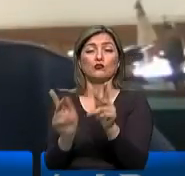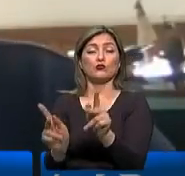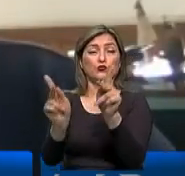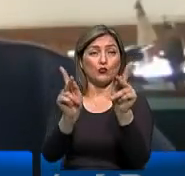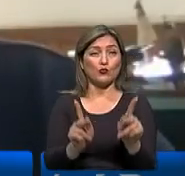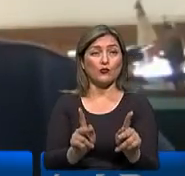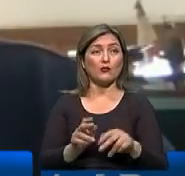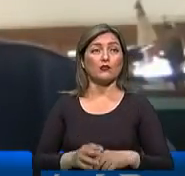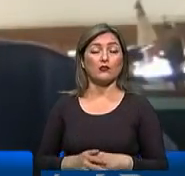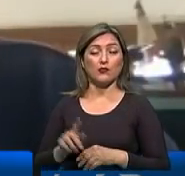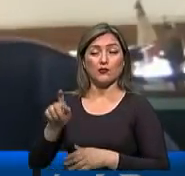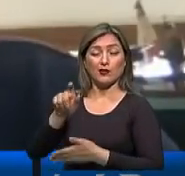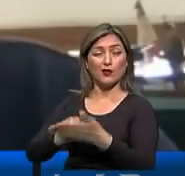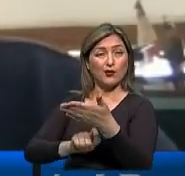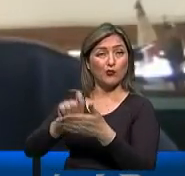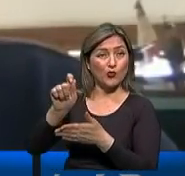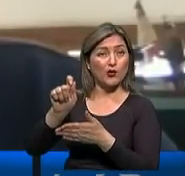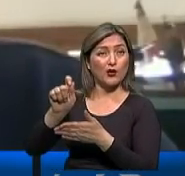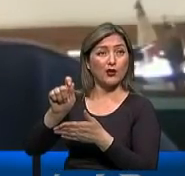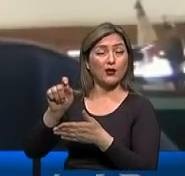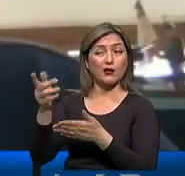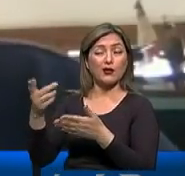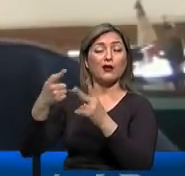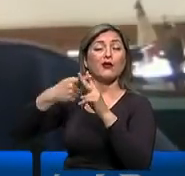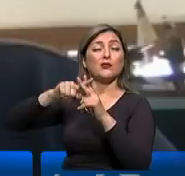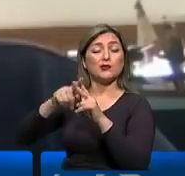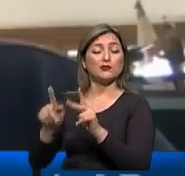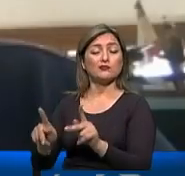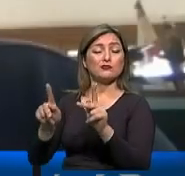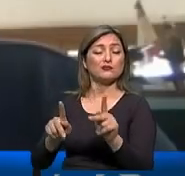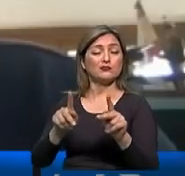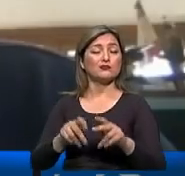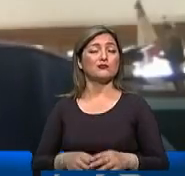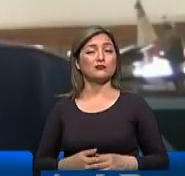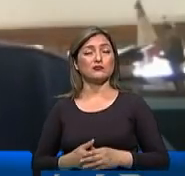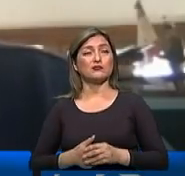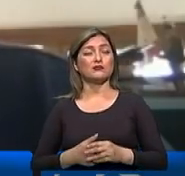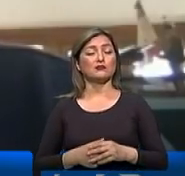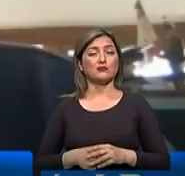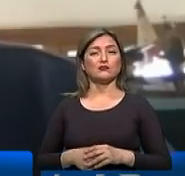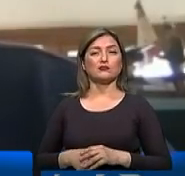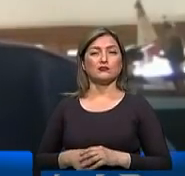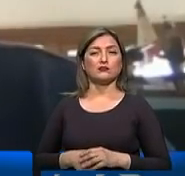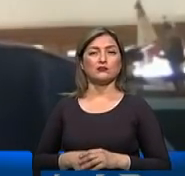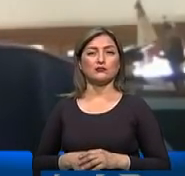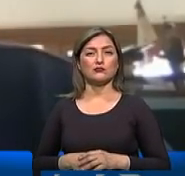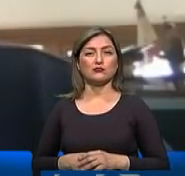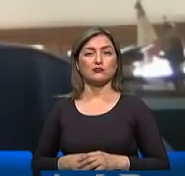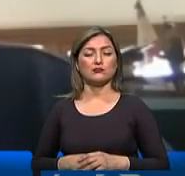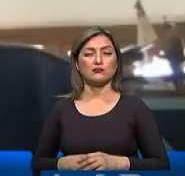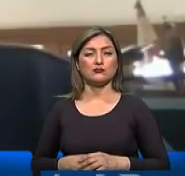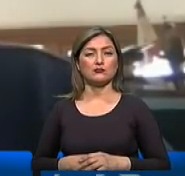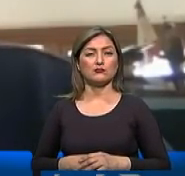que tendrá que ser aprobado y que yo ya lo he ordenado que empiecen a prepararlo, de manera de justamente atender